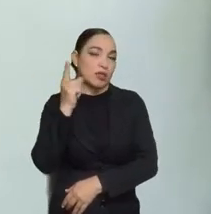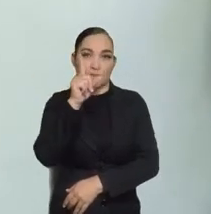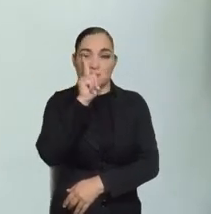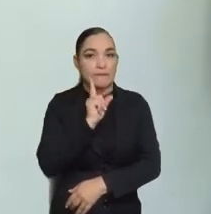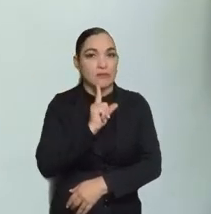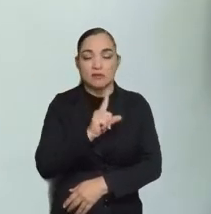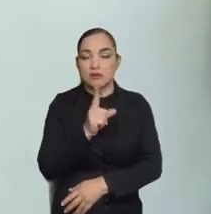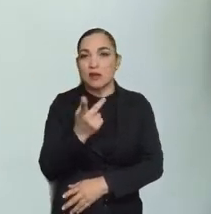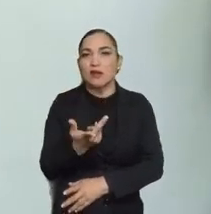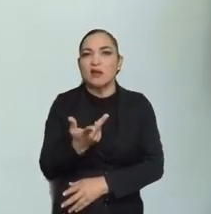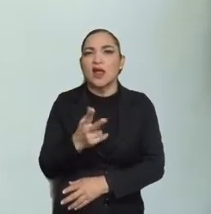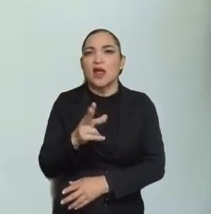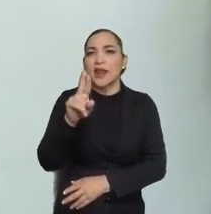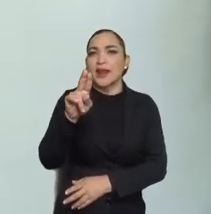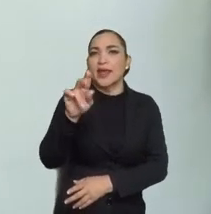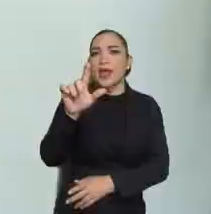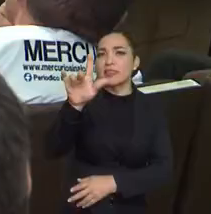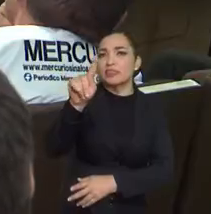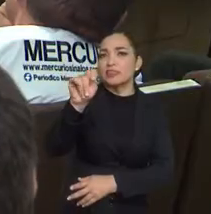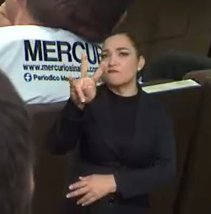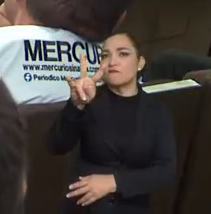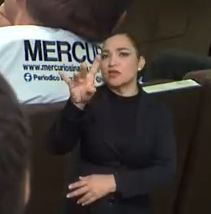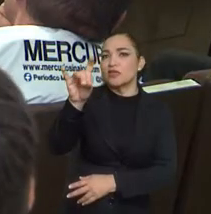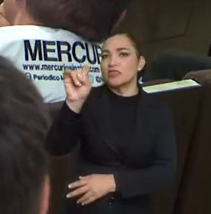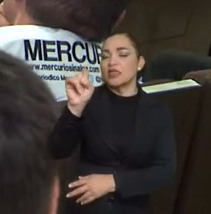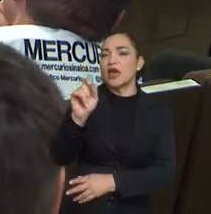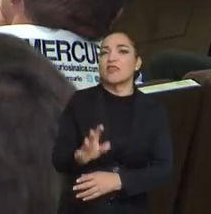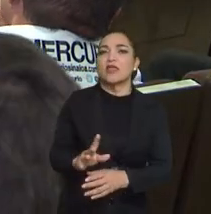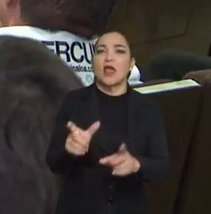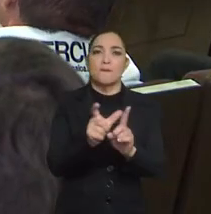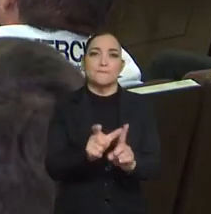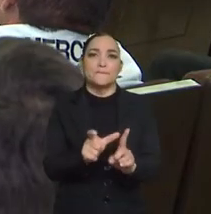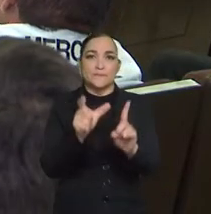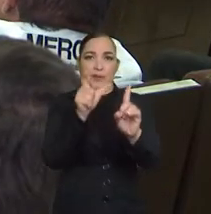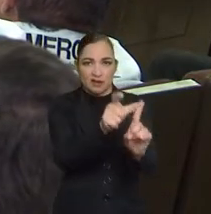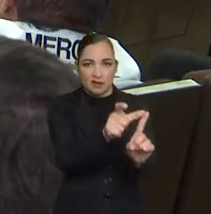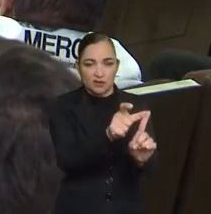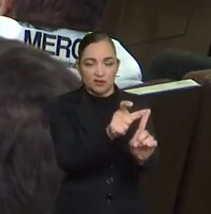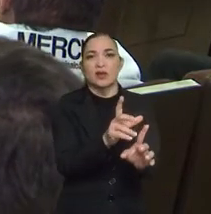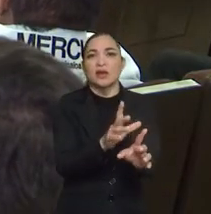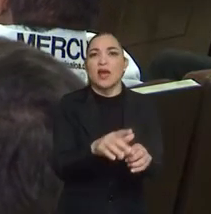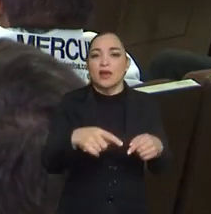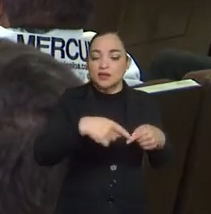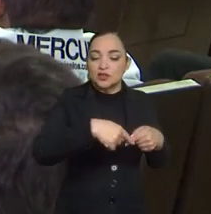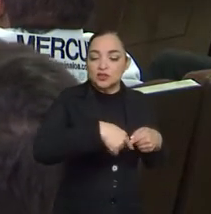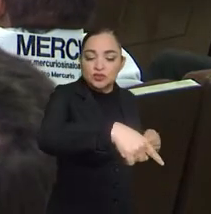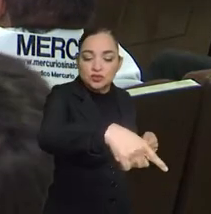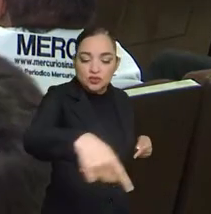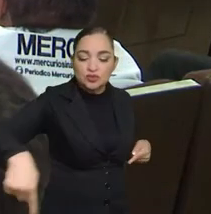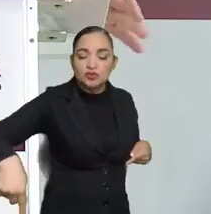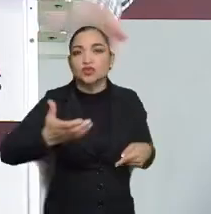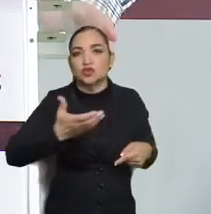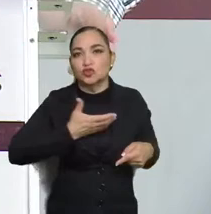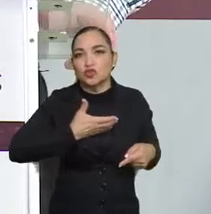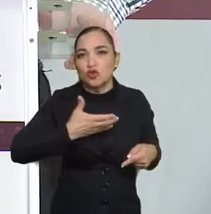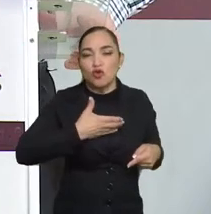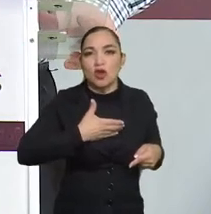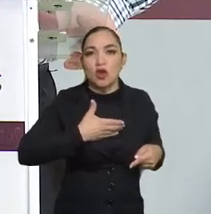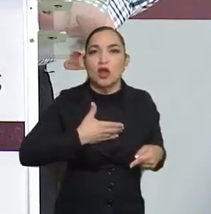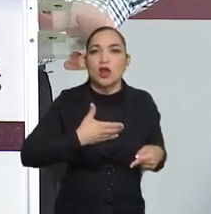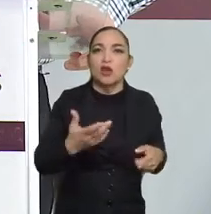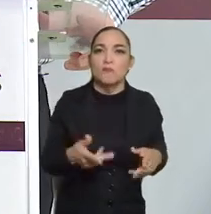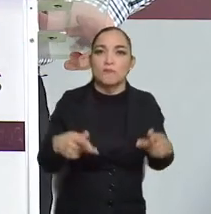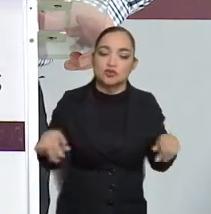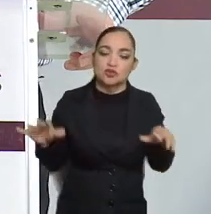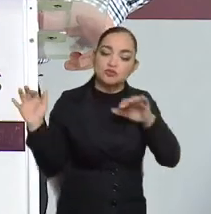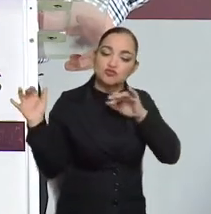amparo? Miren, se lo voy a explicar. Está lleno el zócalo de gente. Y resulta que